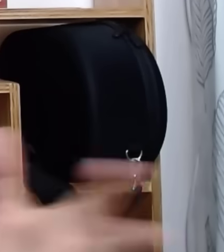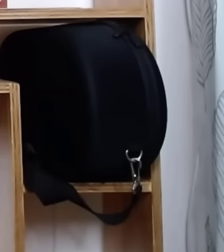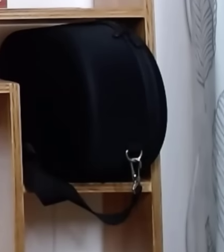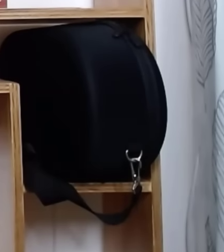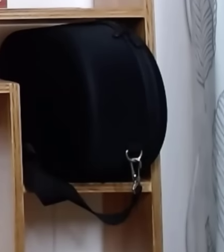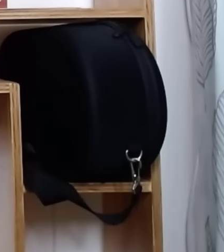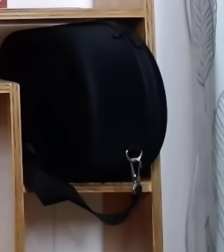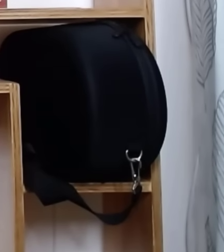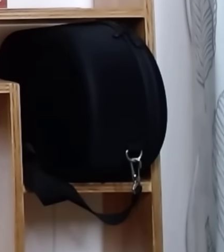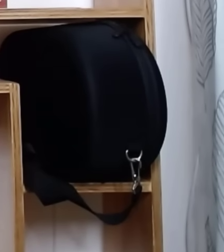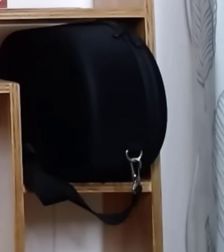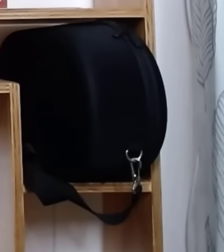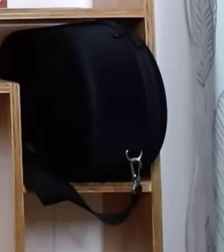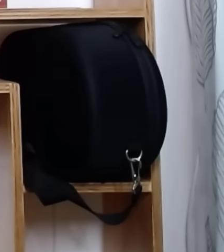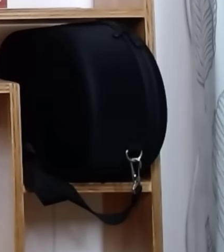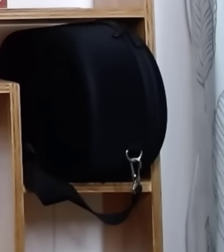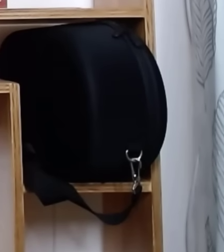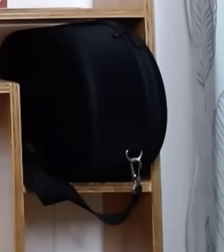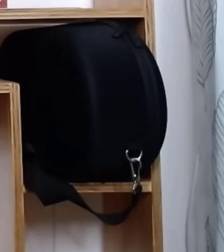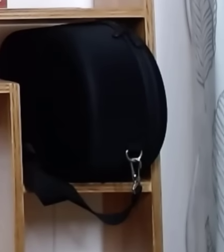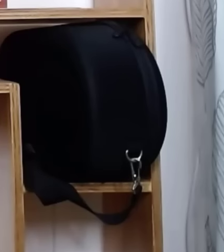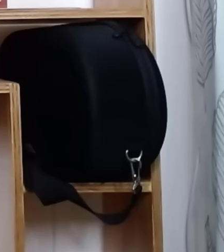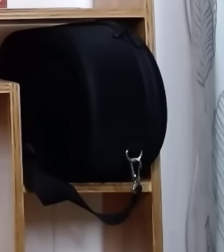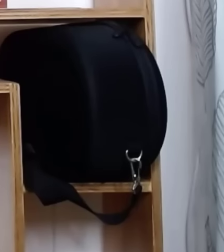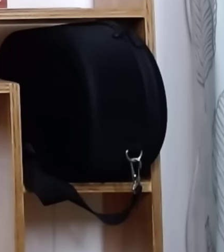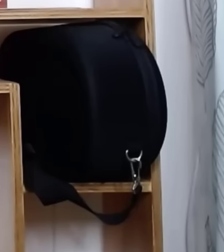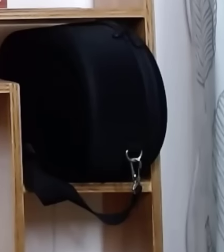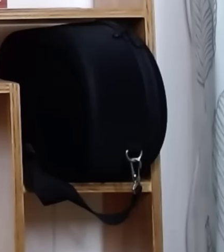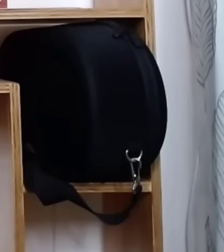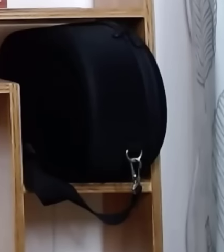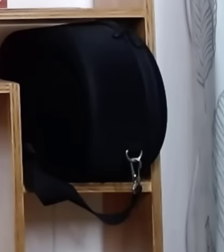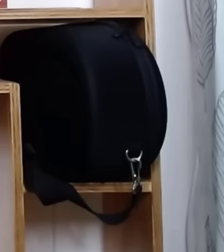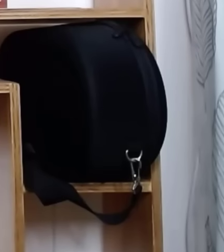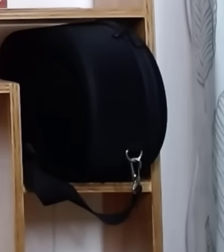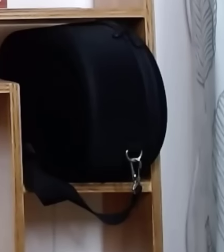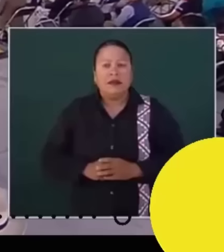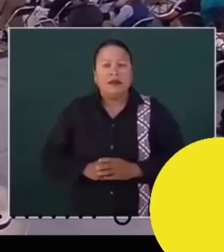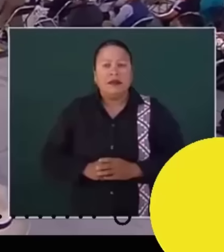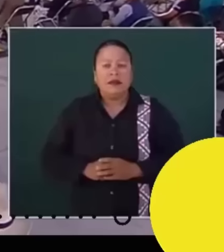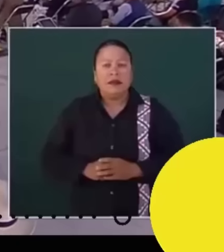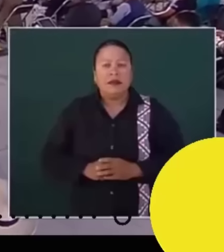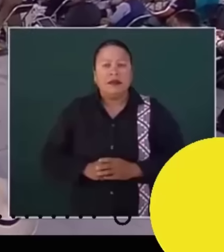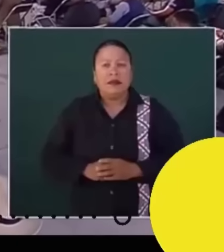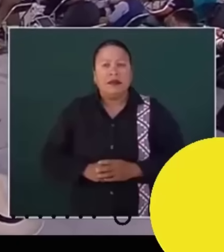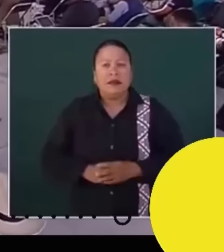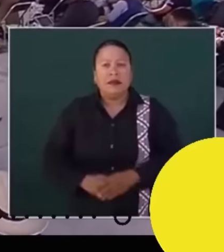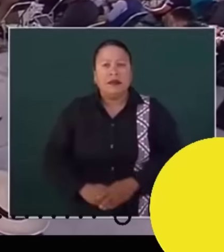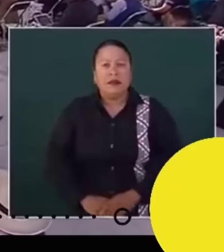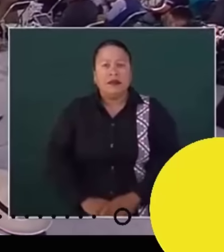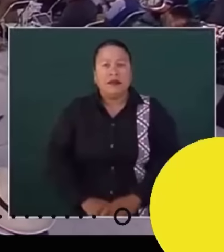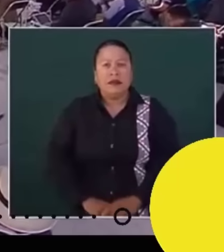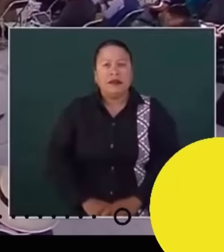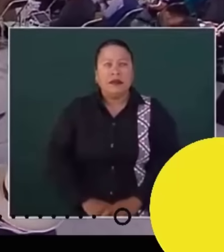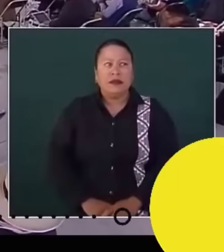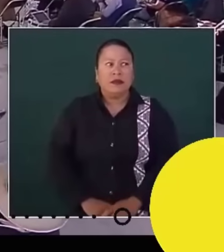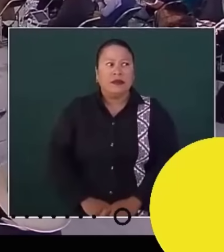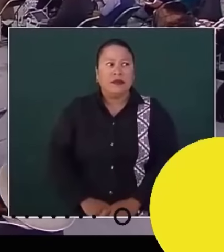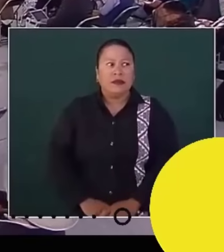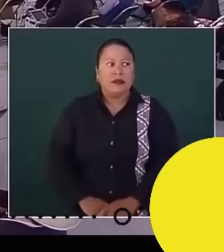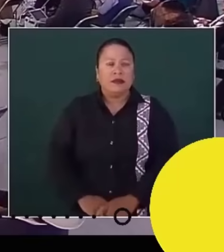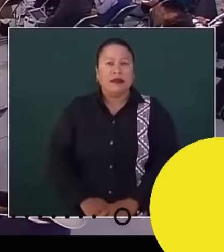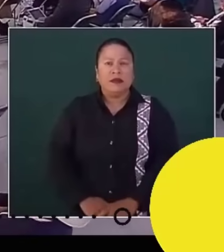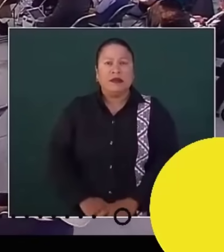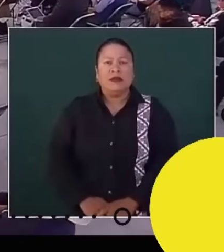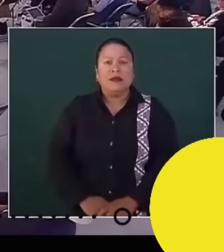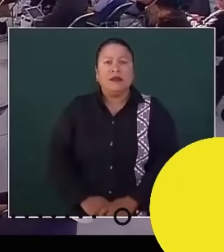horas ante el presidente de la República, Andrés Manuel López Obrador, durante la conferencia matutina. Se trató del primer pronunciamiento del gobierno de